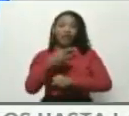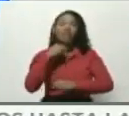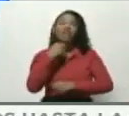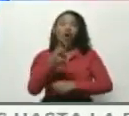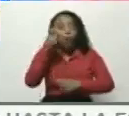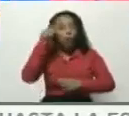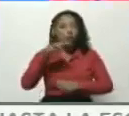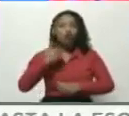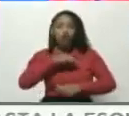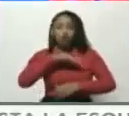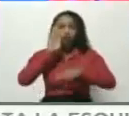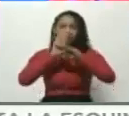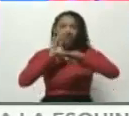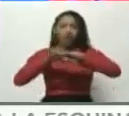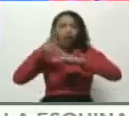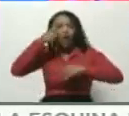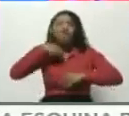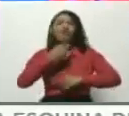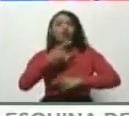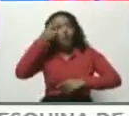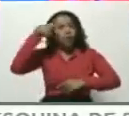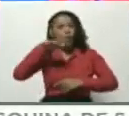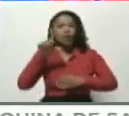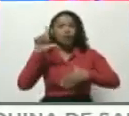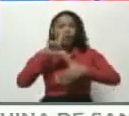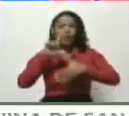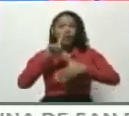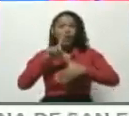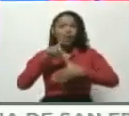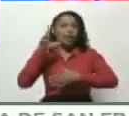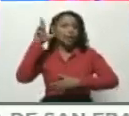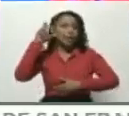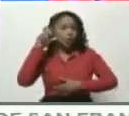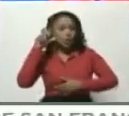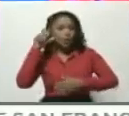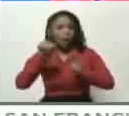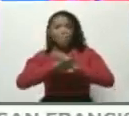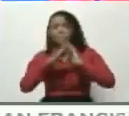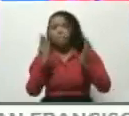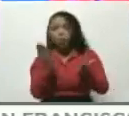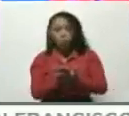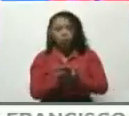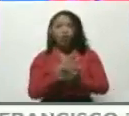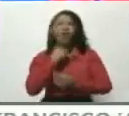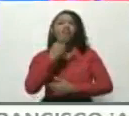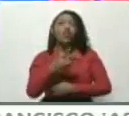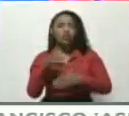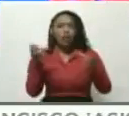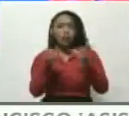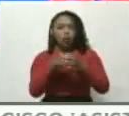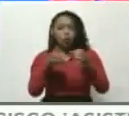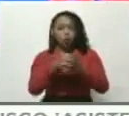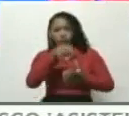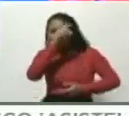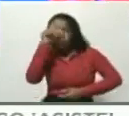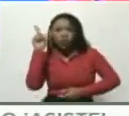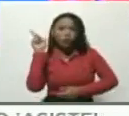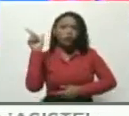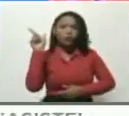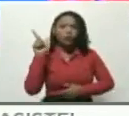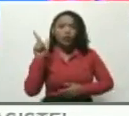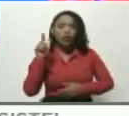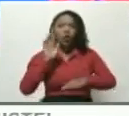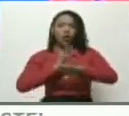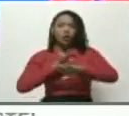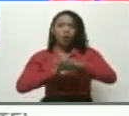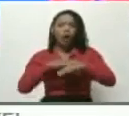pueblo, esa voz que resuena en América Latina, la voz que resuena en el mundo, la voz del Partido Socialista Unido de Venezuela, lo